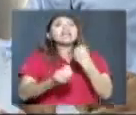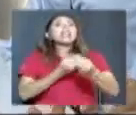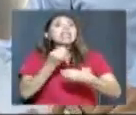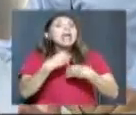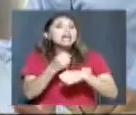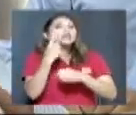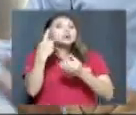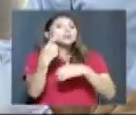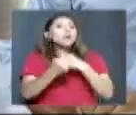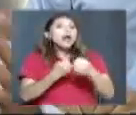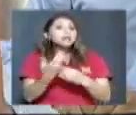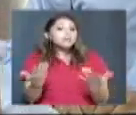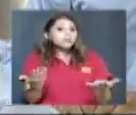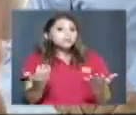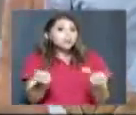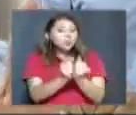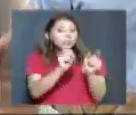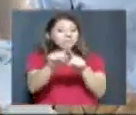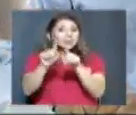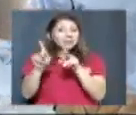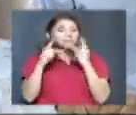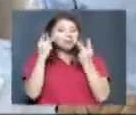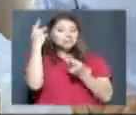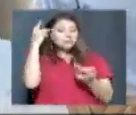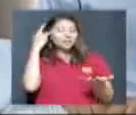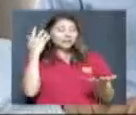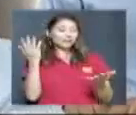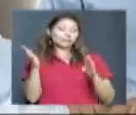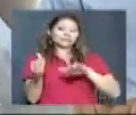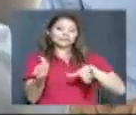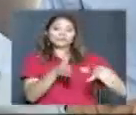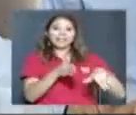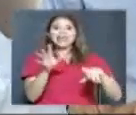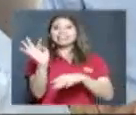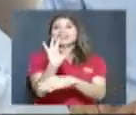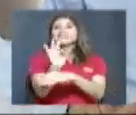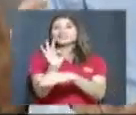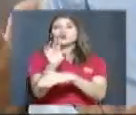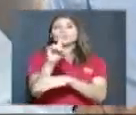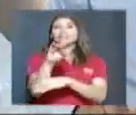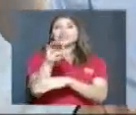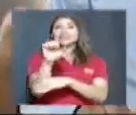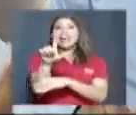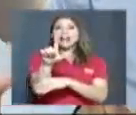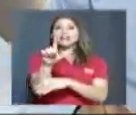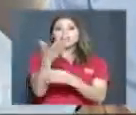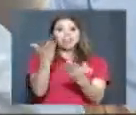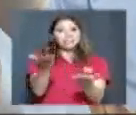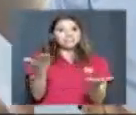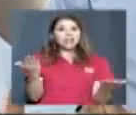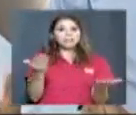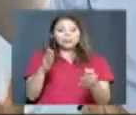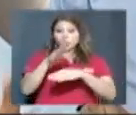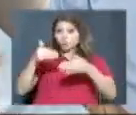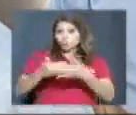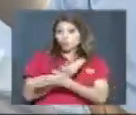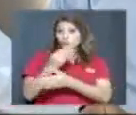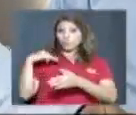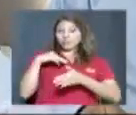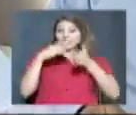los diferentes partidos? Esa es otra historia. Es otra historia. Televisión digital, ahí está, y un llamado al nuevo ministro, al nuevo